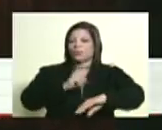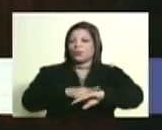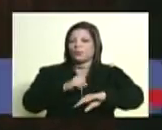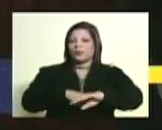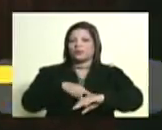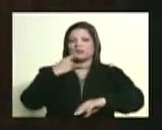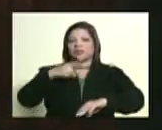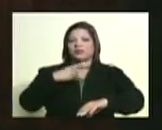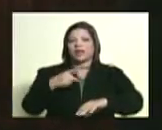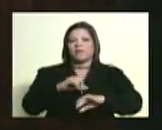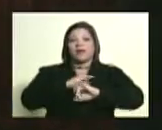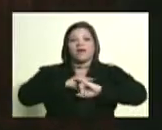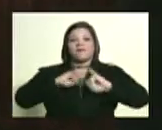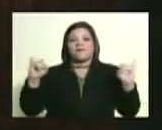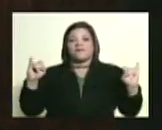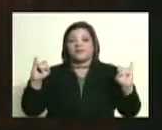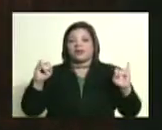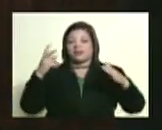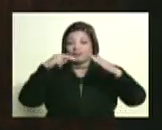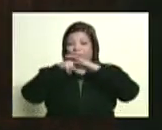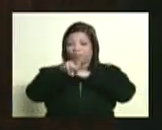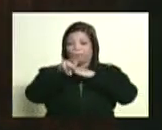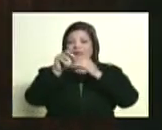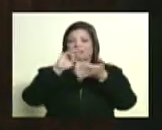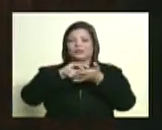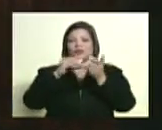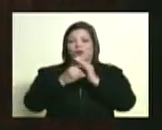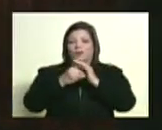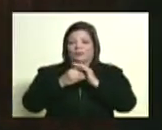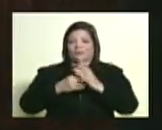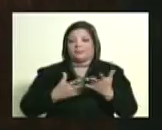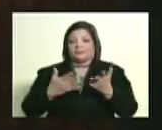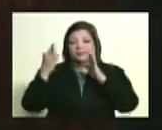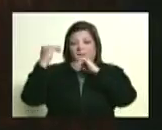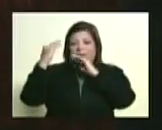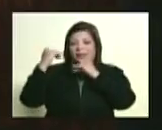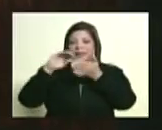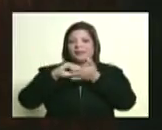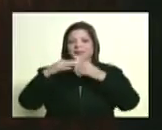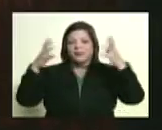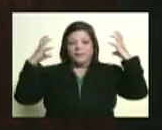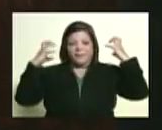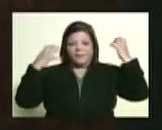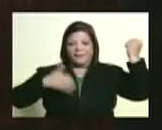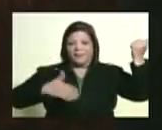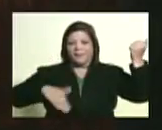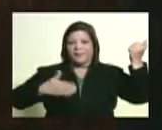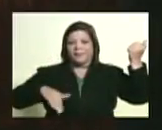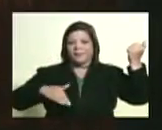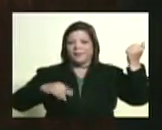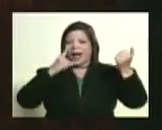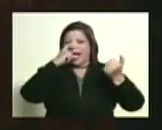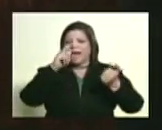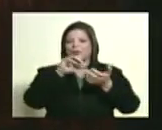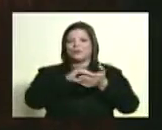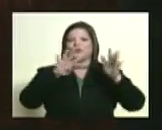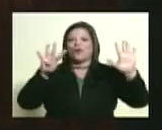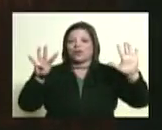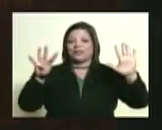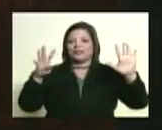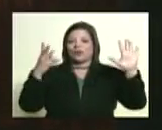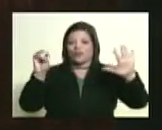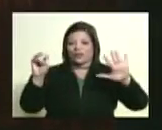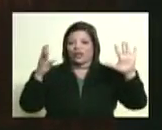hablaba del fin de las utopías, ¿no? Pero si hay algo que hizo Ali fue... Eso fue en los 90, ¿no? Exactamente,